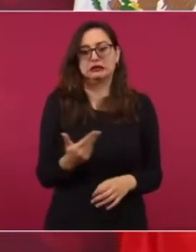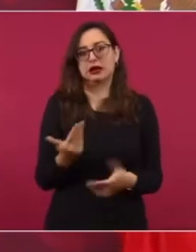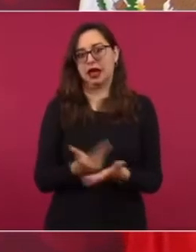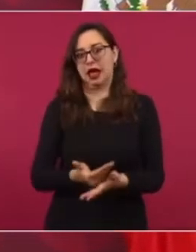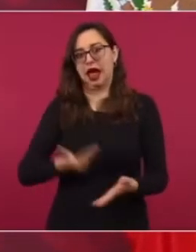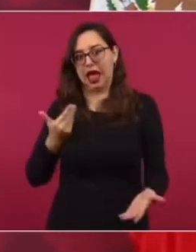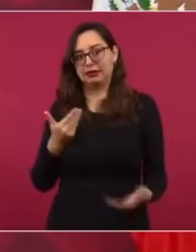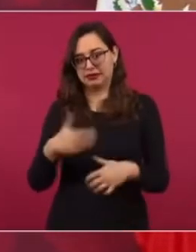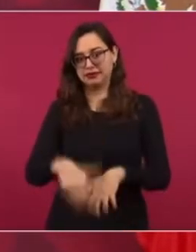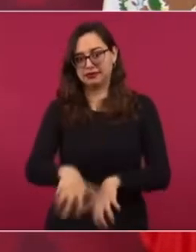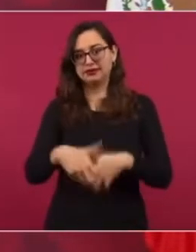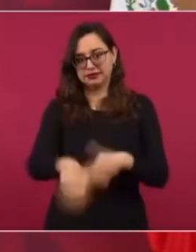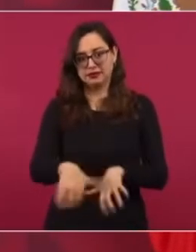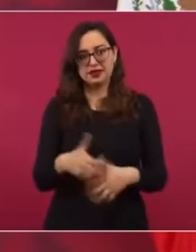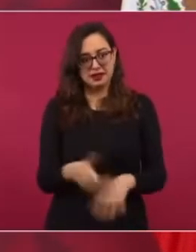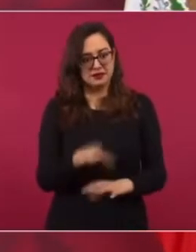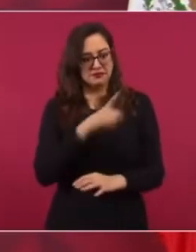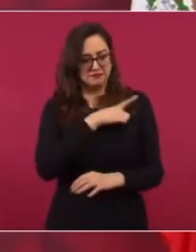los jeeps,